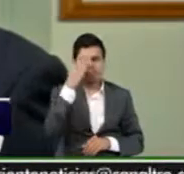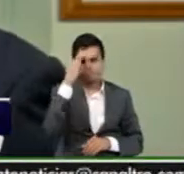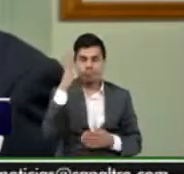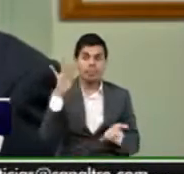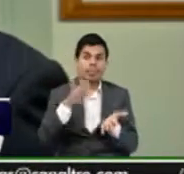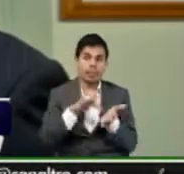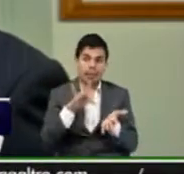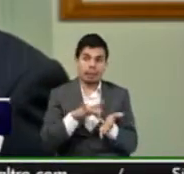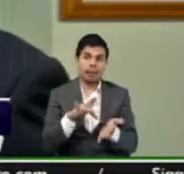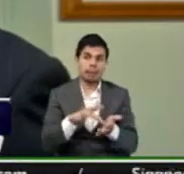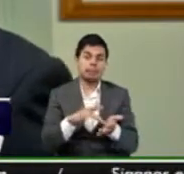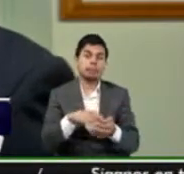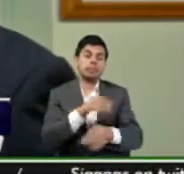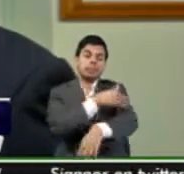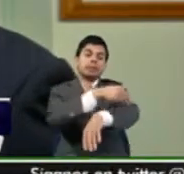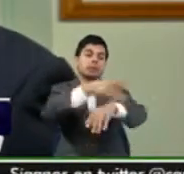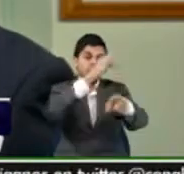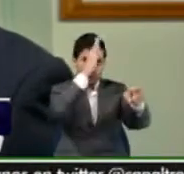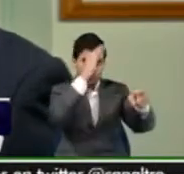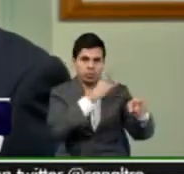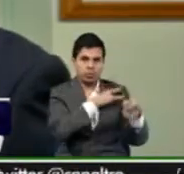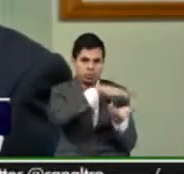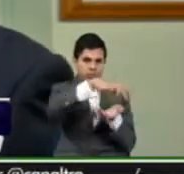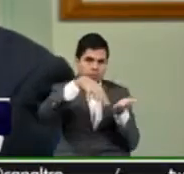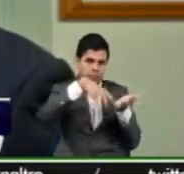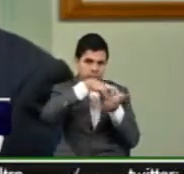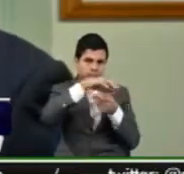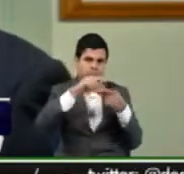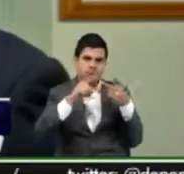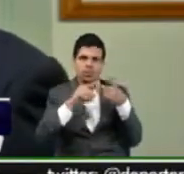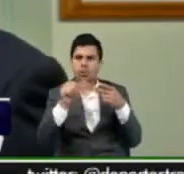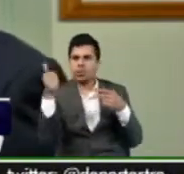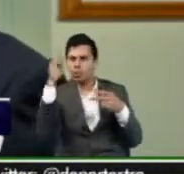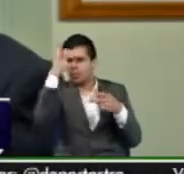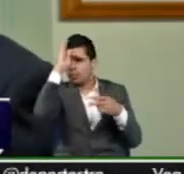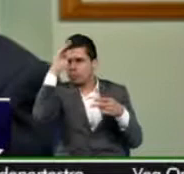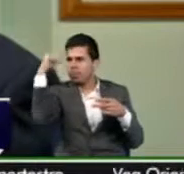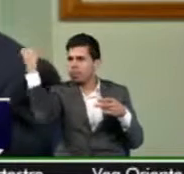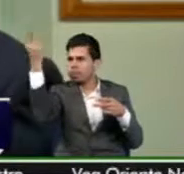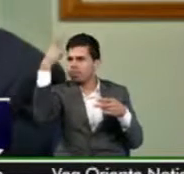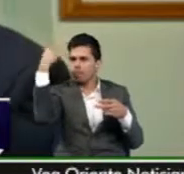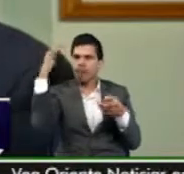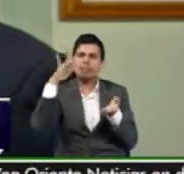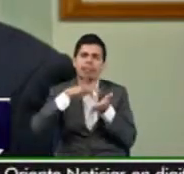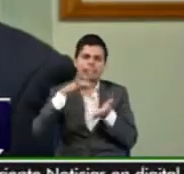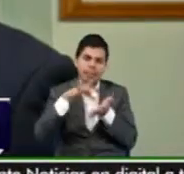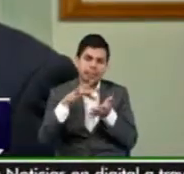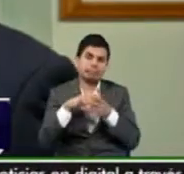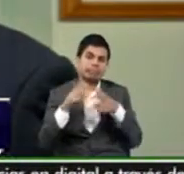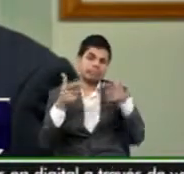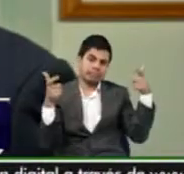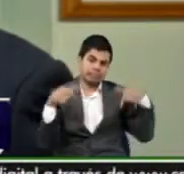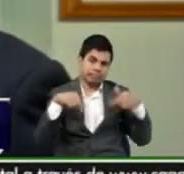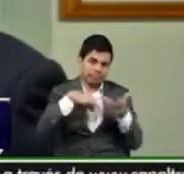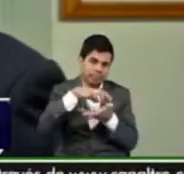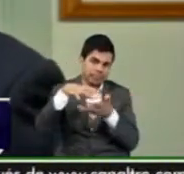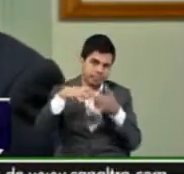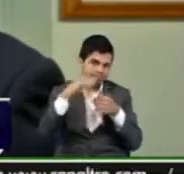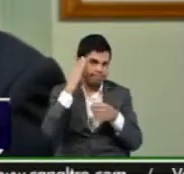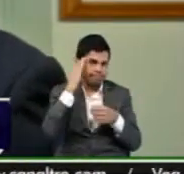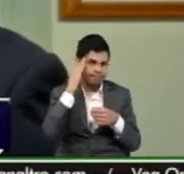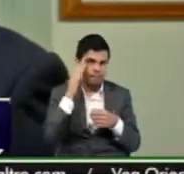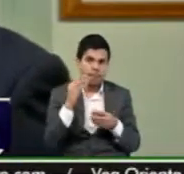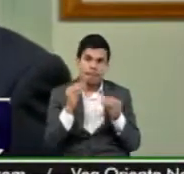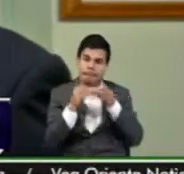una cartera pendiente tanto con el Hospital Universitario como con los demás hospitales de la red pública del departamento pero también